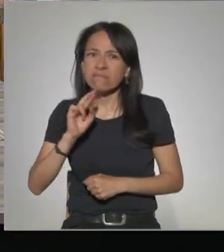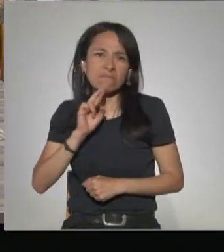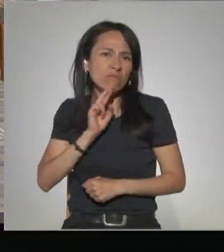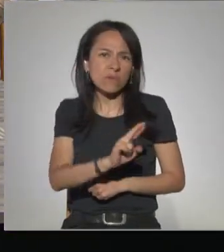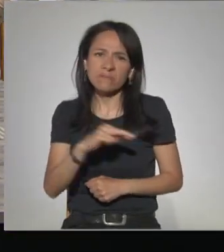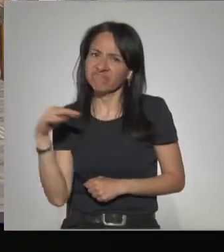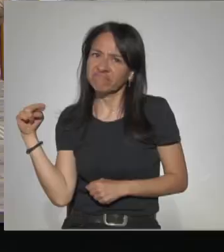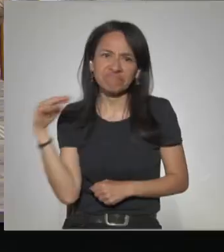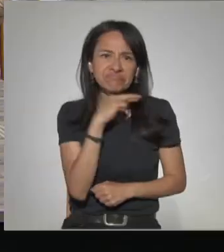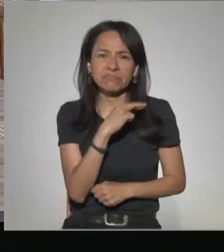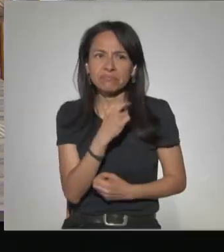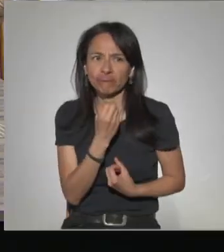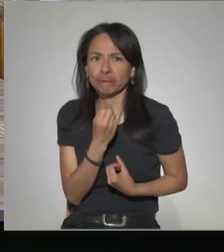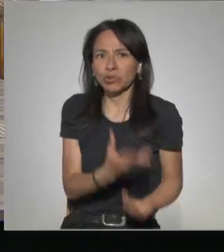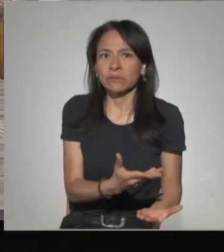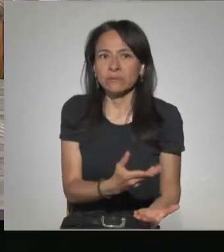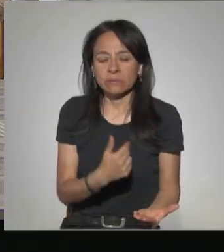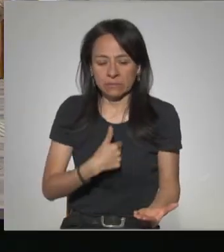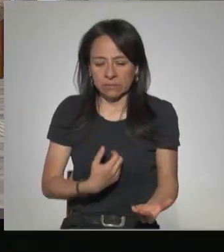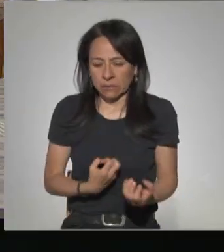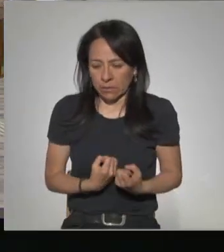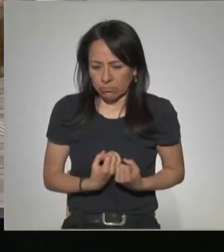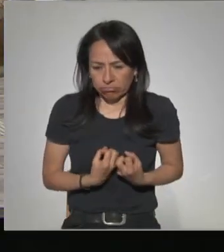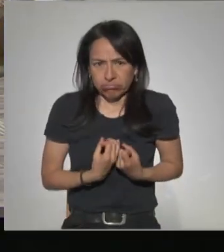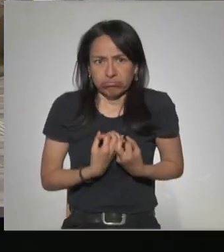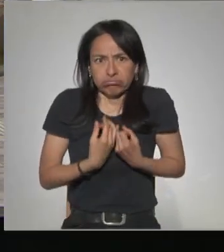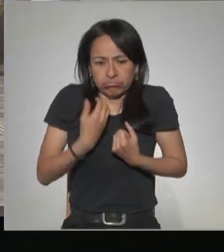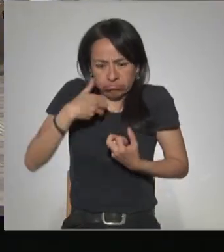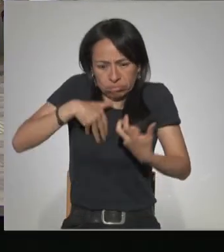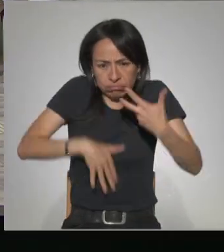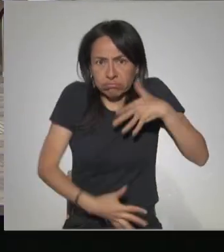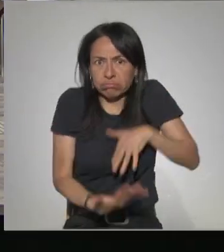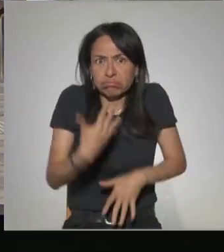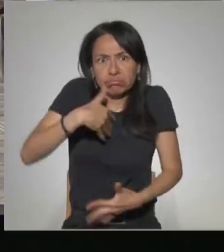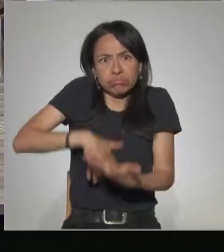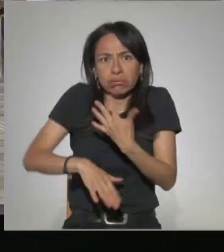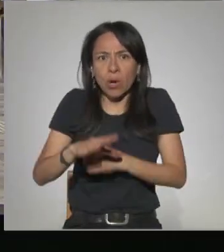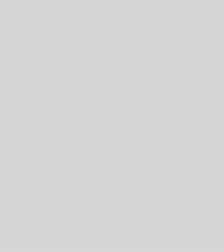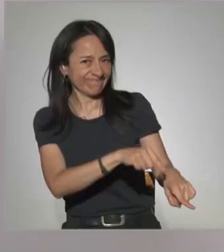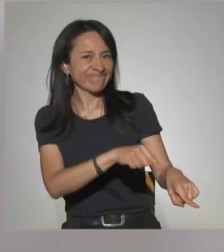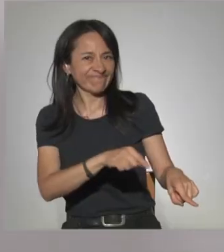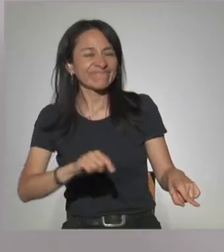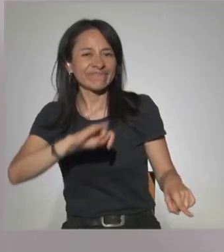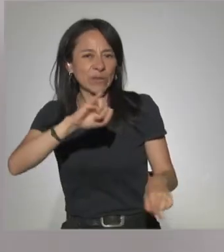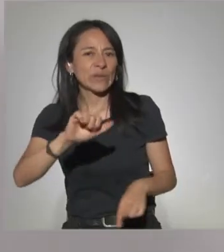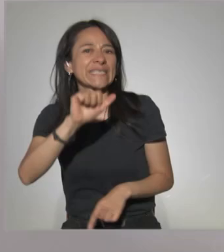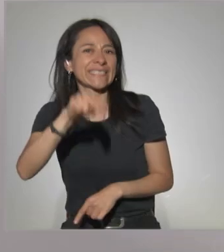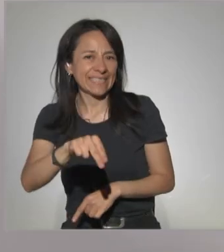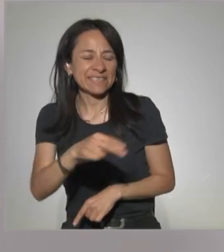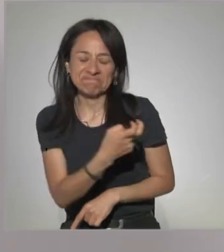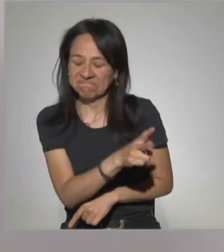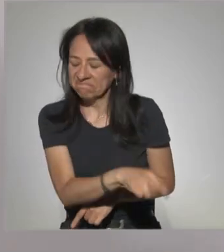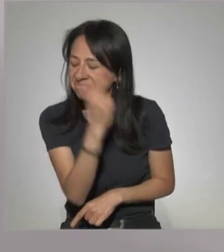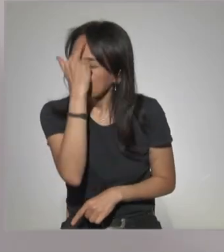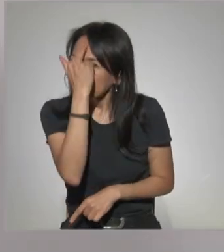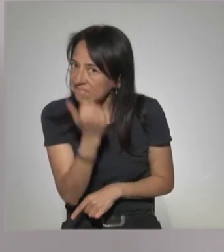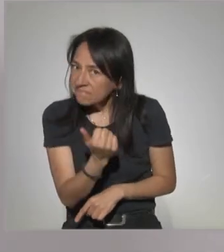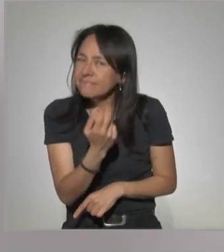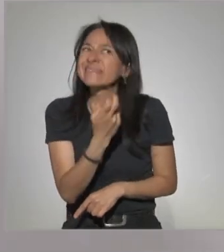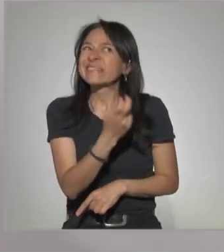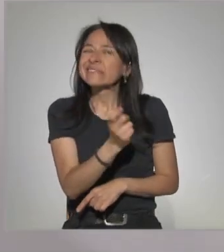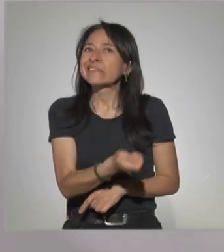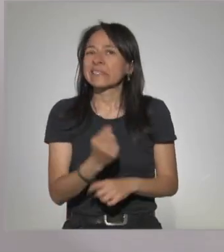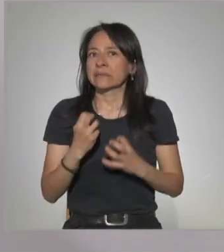de estrés, de cortisol, son comunes entre semana, ¿no? Estamos hablando más que